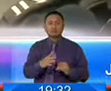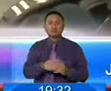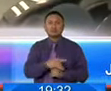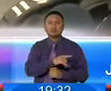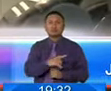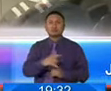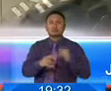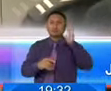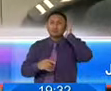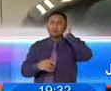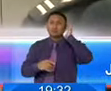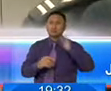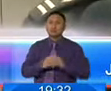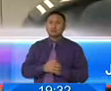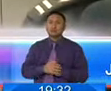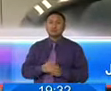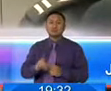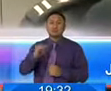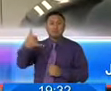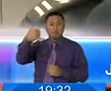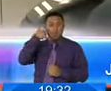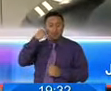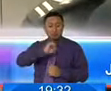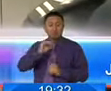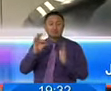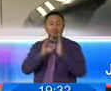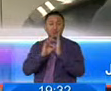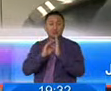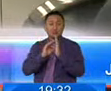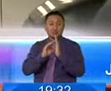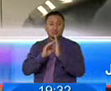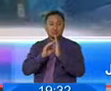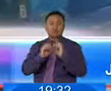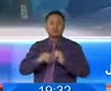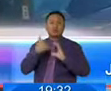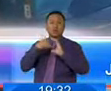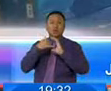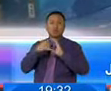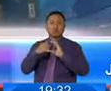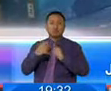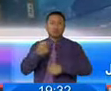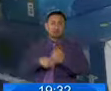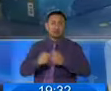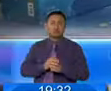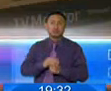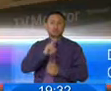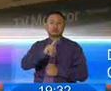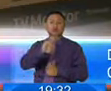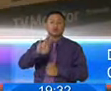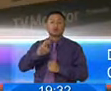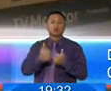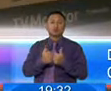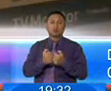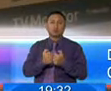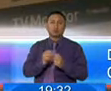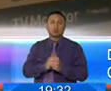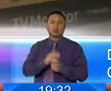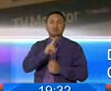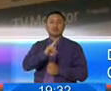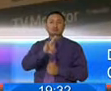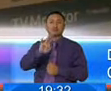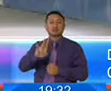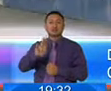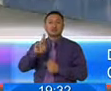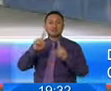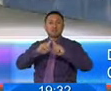ellos lo comercializaban por vía telefónica o por las redes sociales, especialmente por el WhatsApp. 24 PlayStations, 27 televisores de